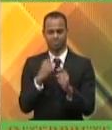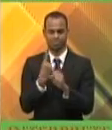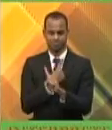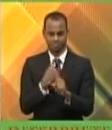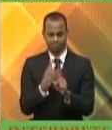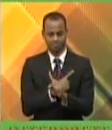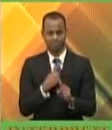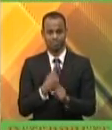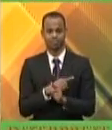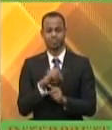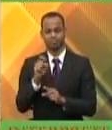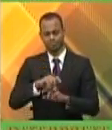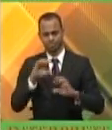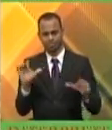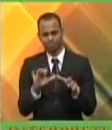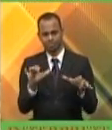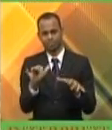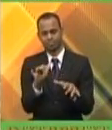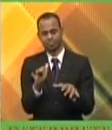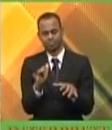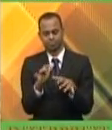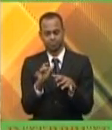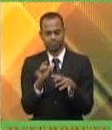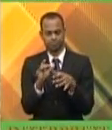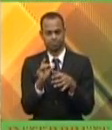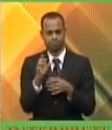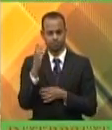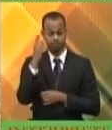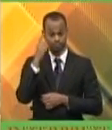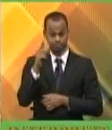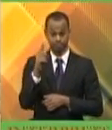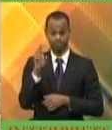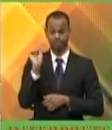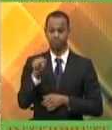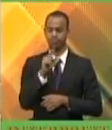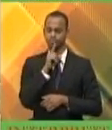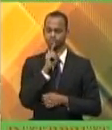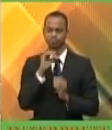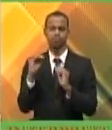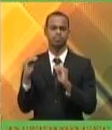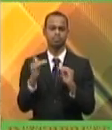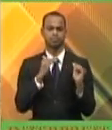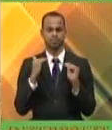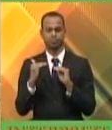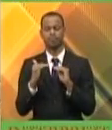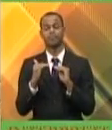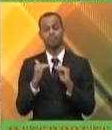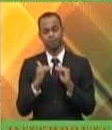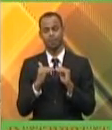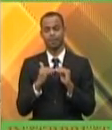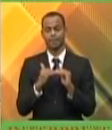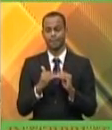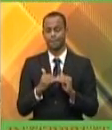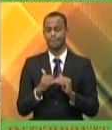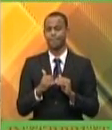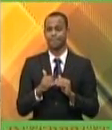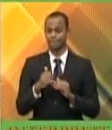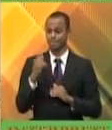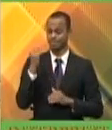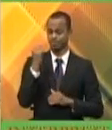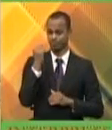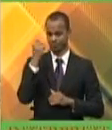y qué hay que hacer para para que haya real igualdad para que